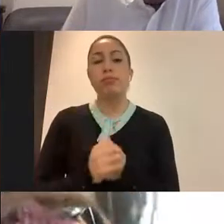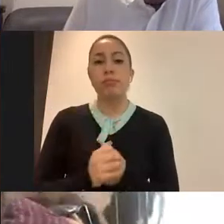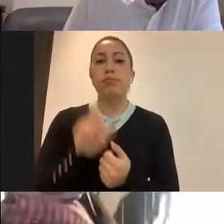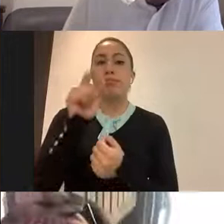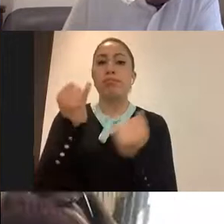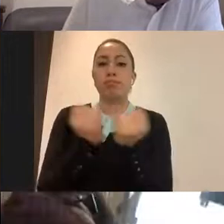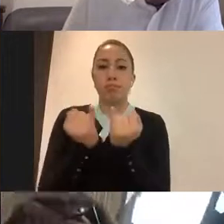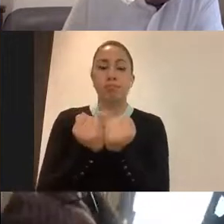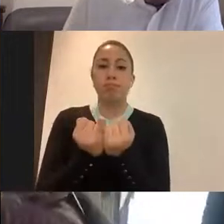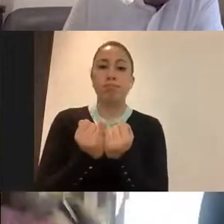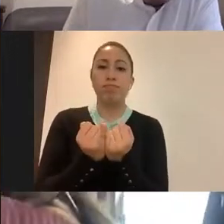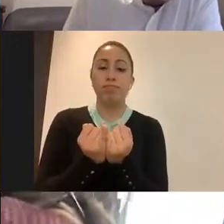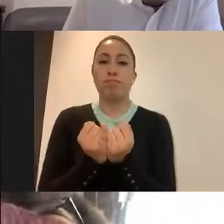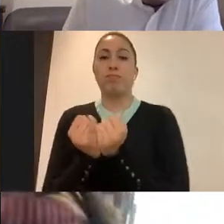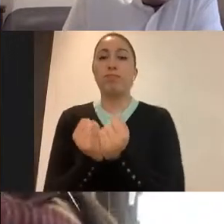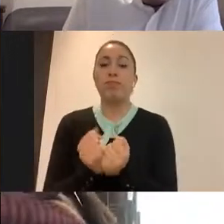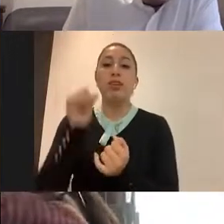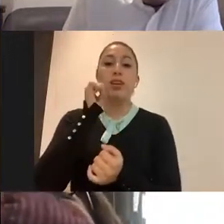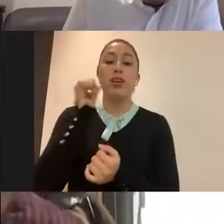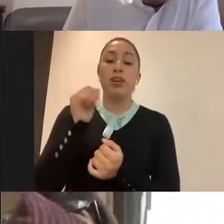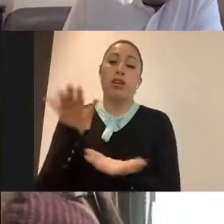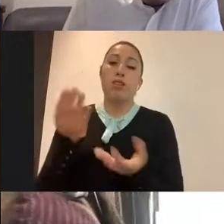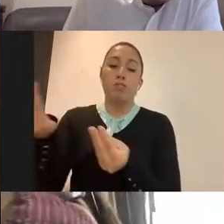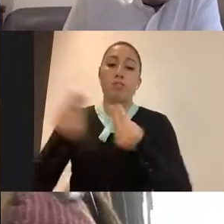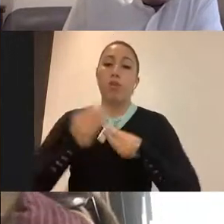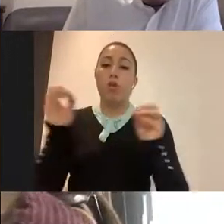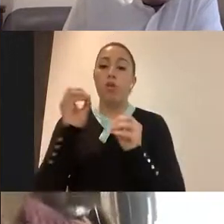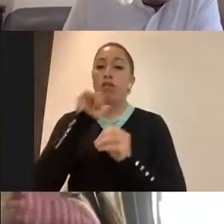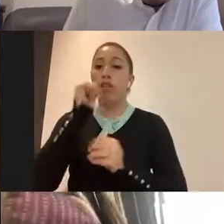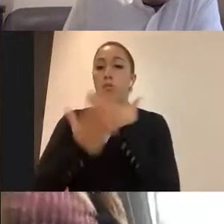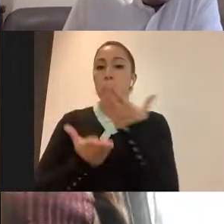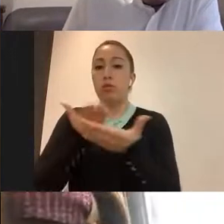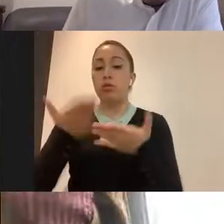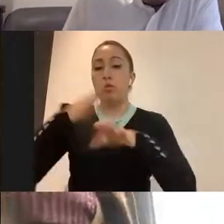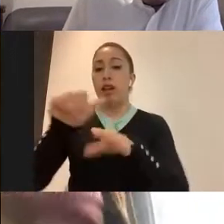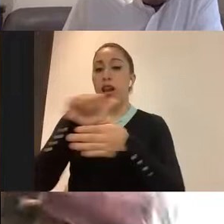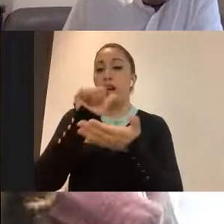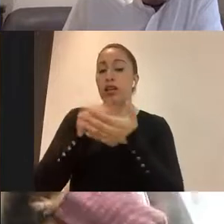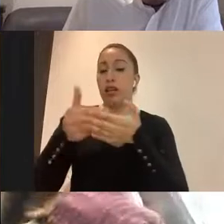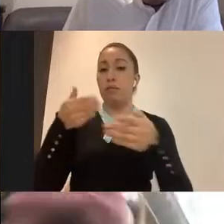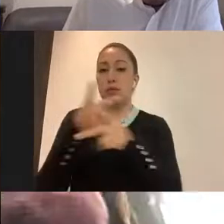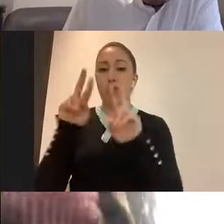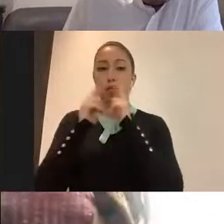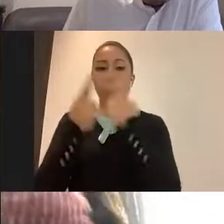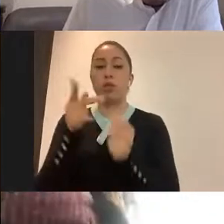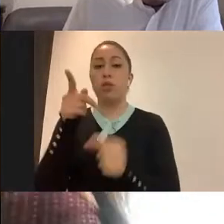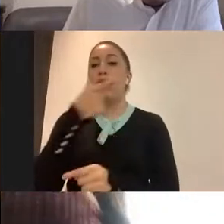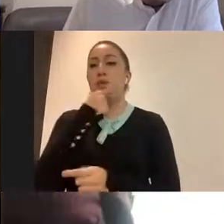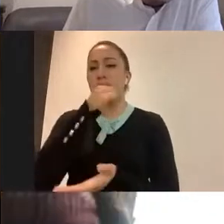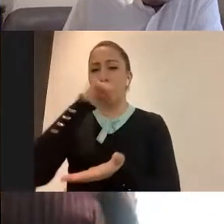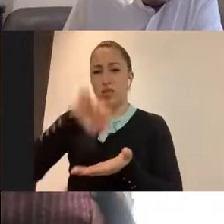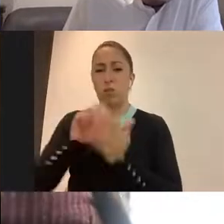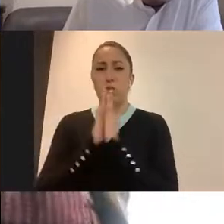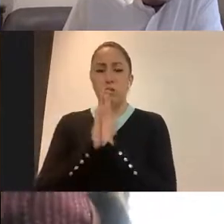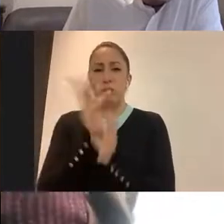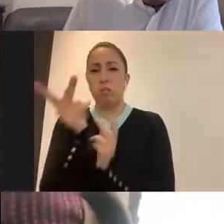gracias. Dado que no se recibieron comentarios respecto al acta de la sesión anterior, solicitaría, secretario, preguntar a las y los